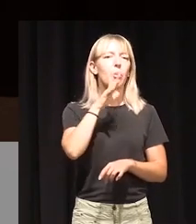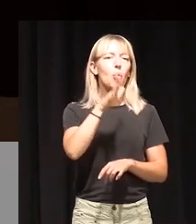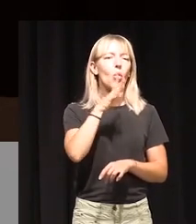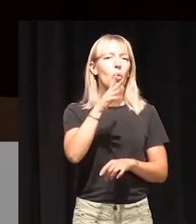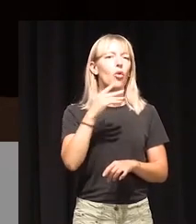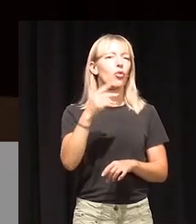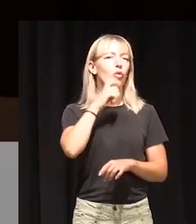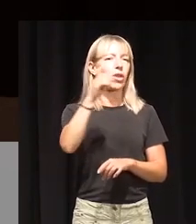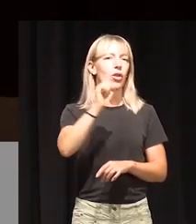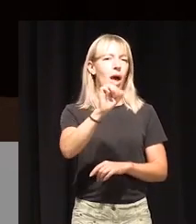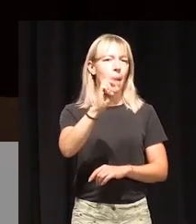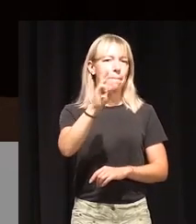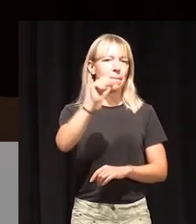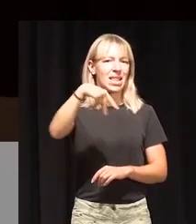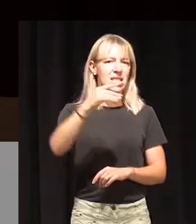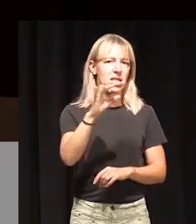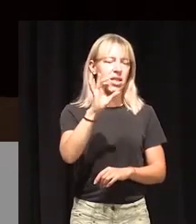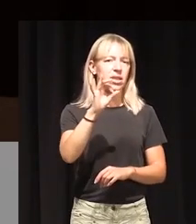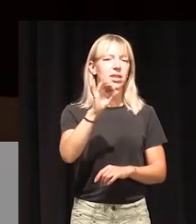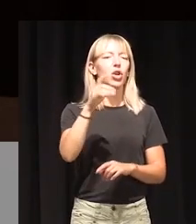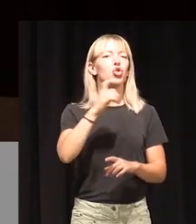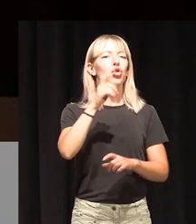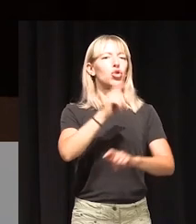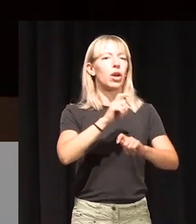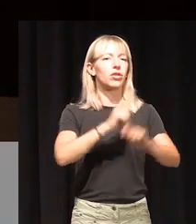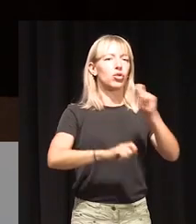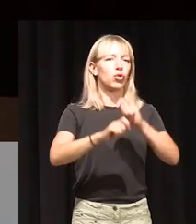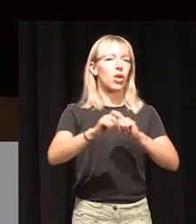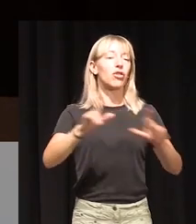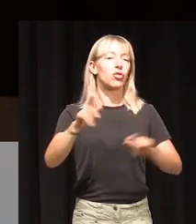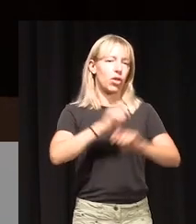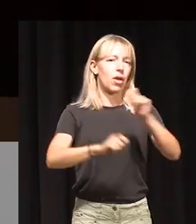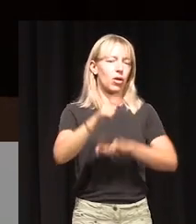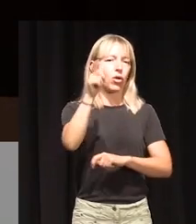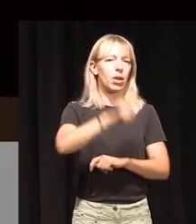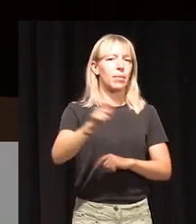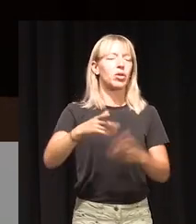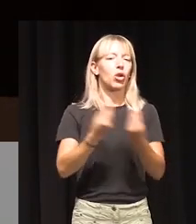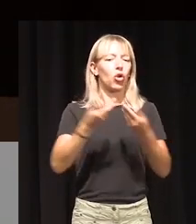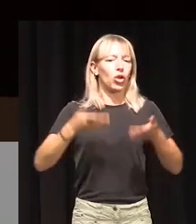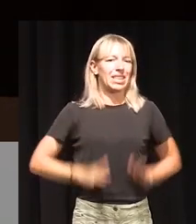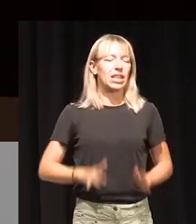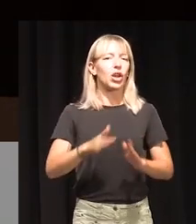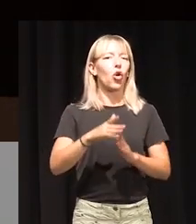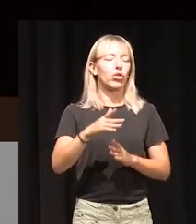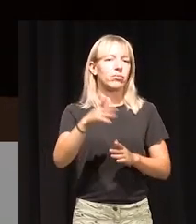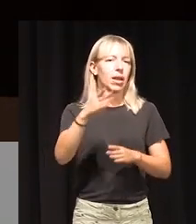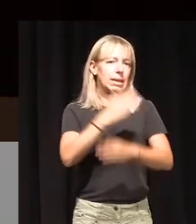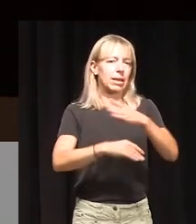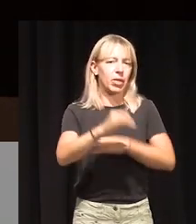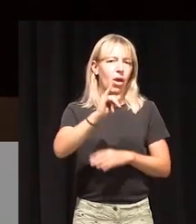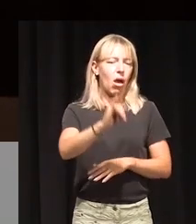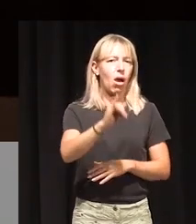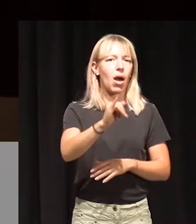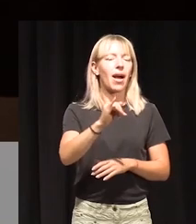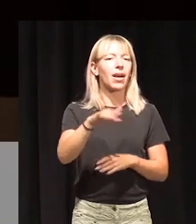Fundación Apandis, para la Asociación Apandis, que es la Asociación de Padres con Hijos con Discapacidad Intelectual de la comarca de Lorca.